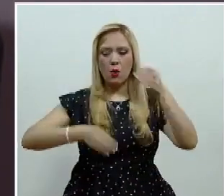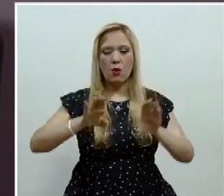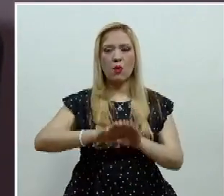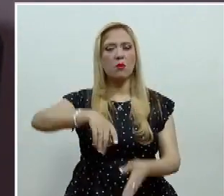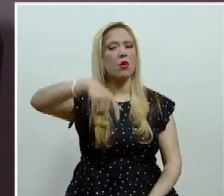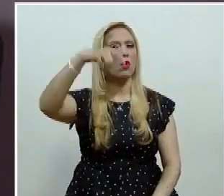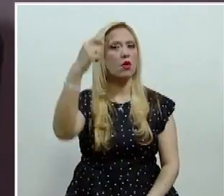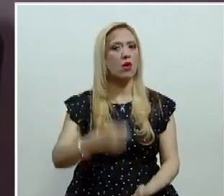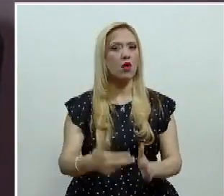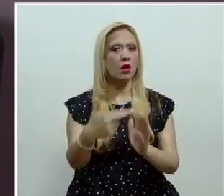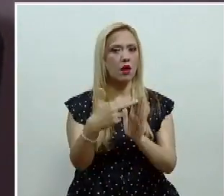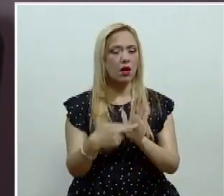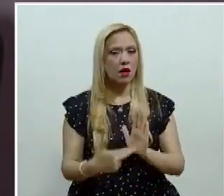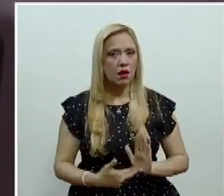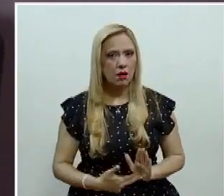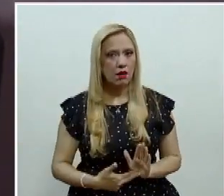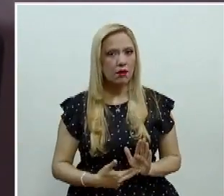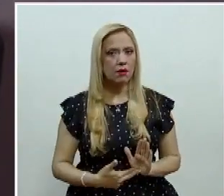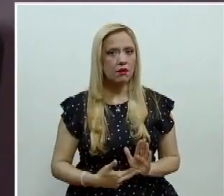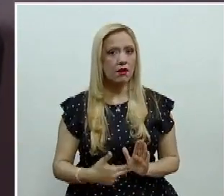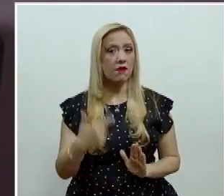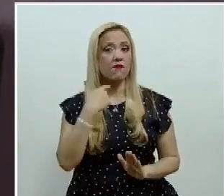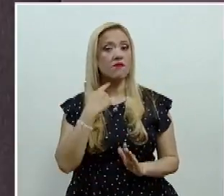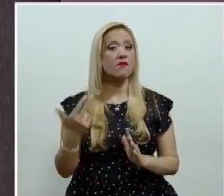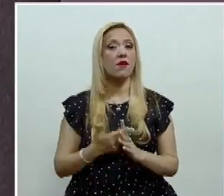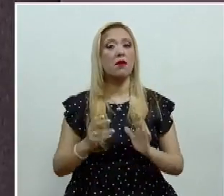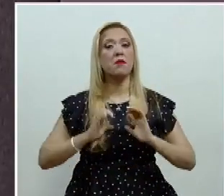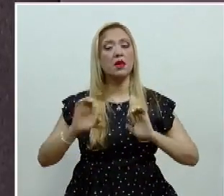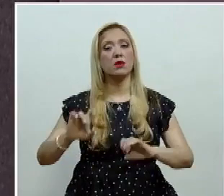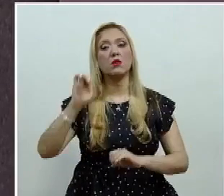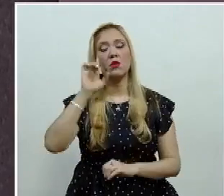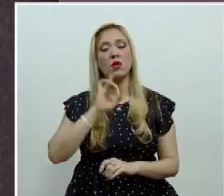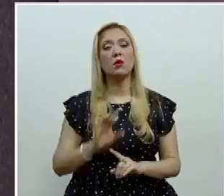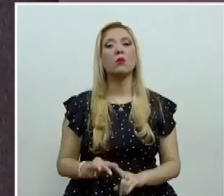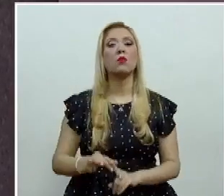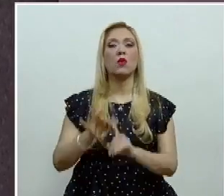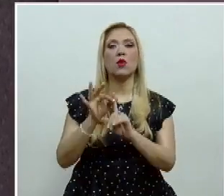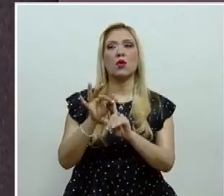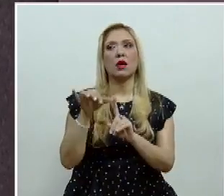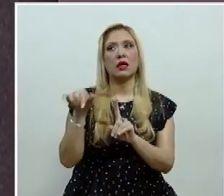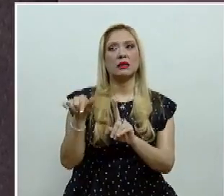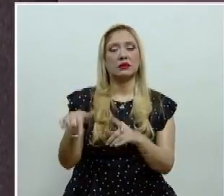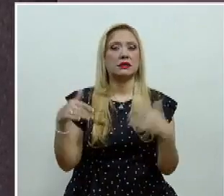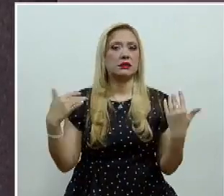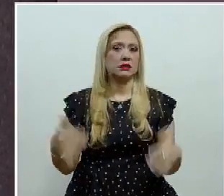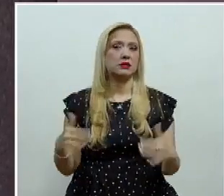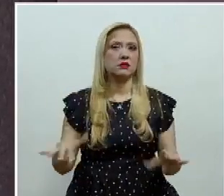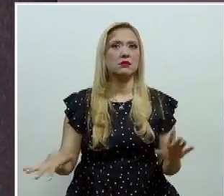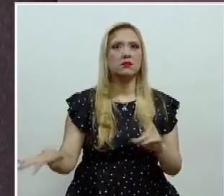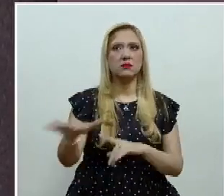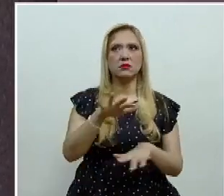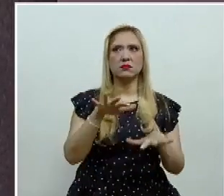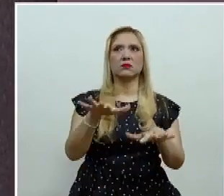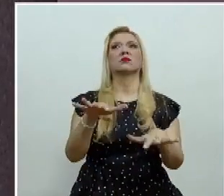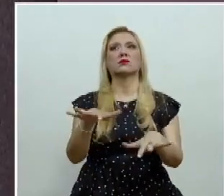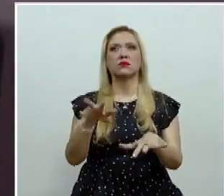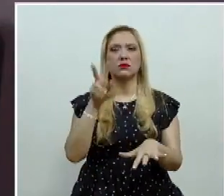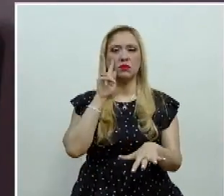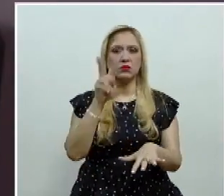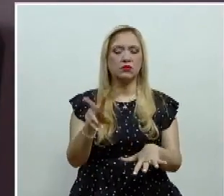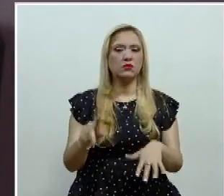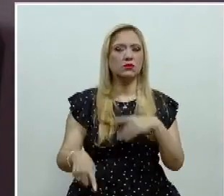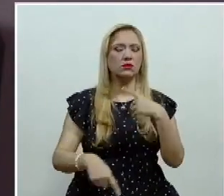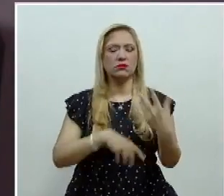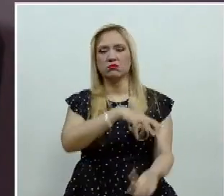casos, no solo en feminicidio, pero obviamente el feminicidio, por la implicación que tiene social, cultural, política